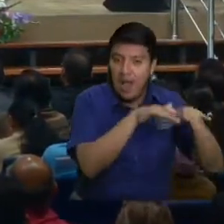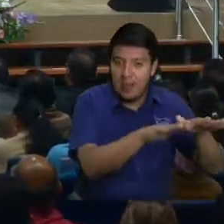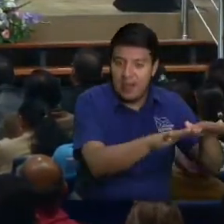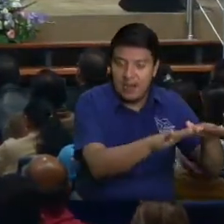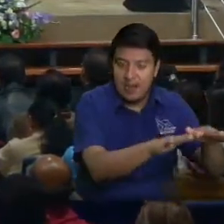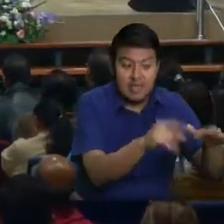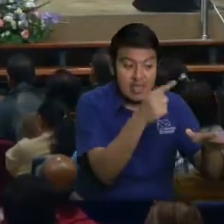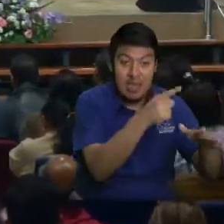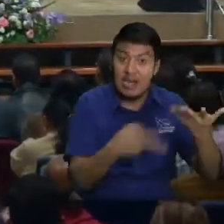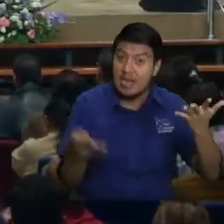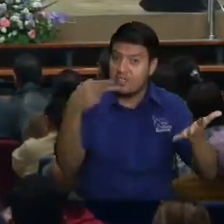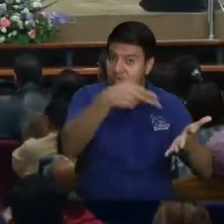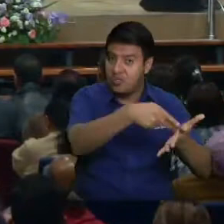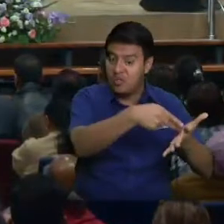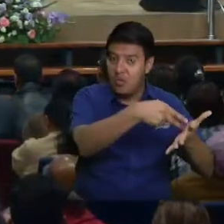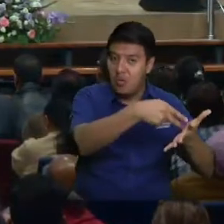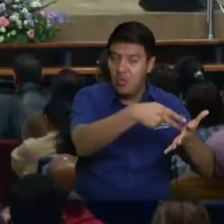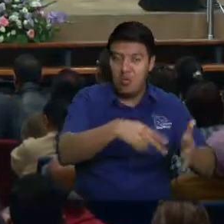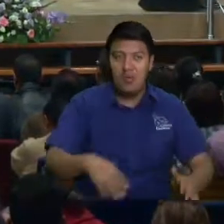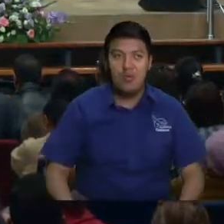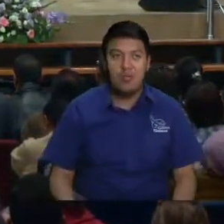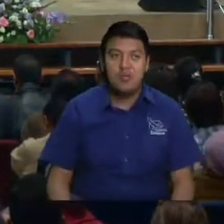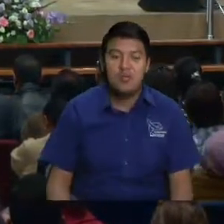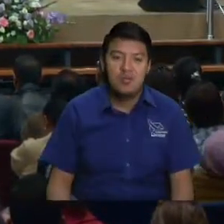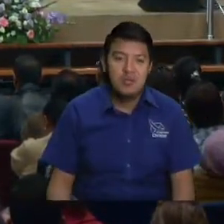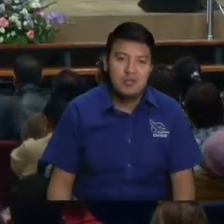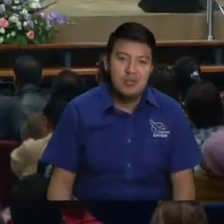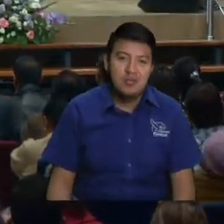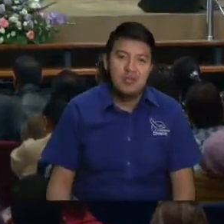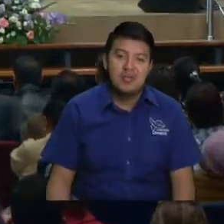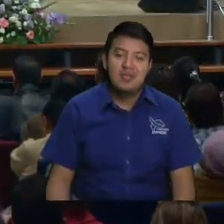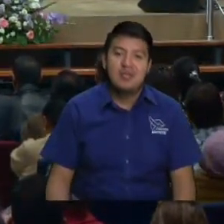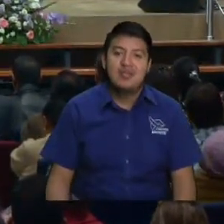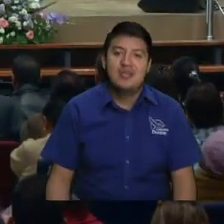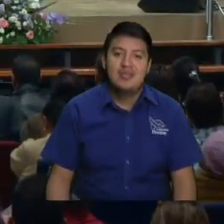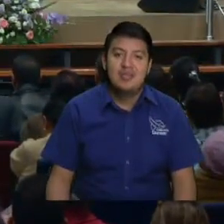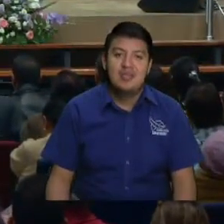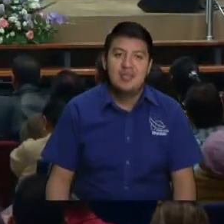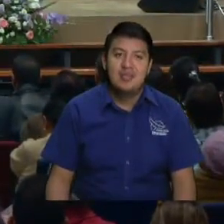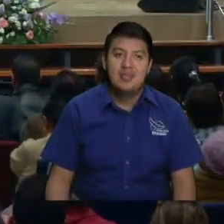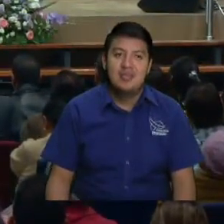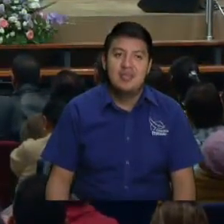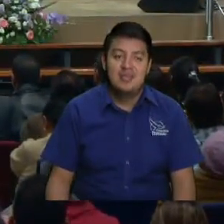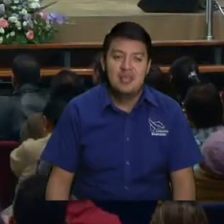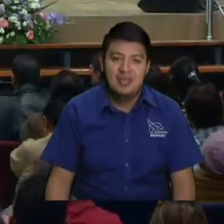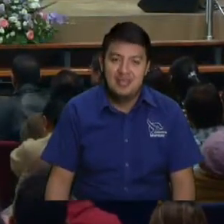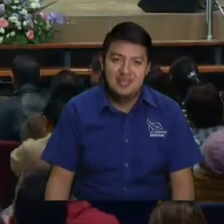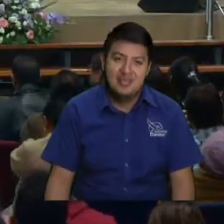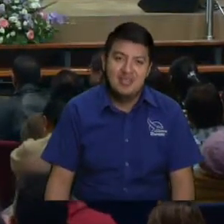salió resucitado. Mi apóstol acostumbraba a decir que con un alga por aquí, va,